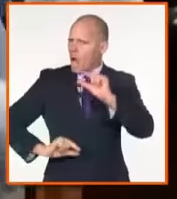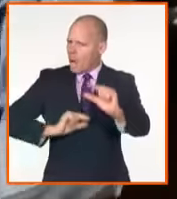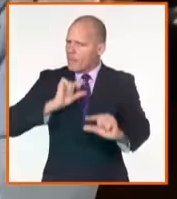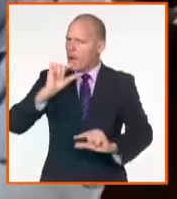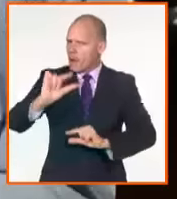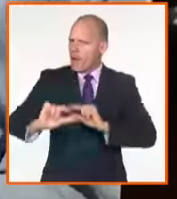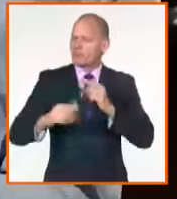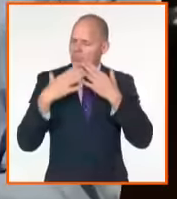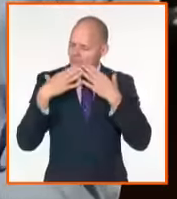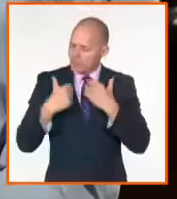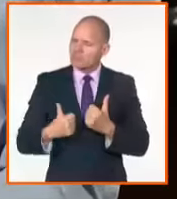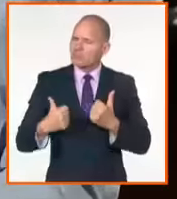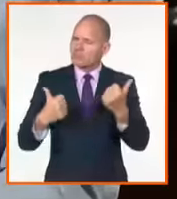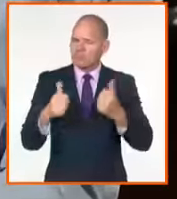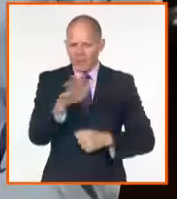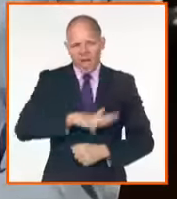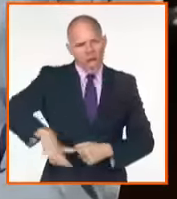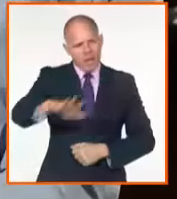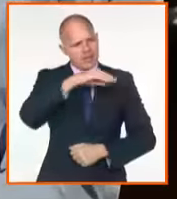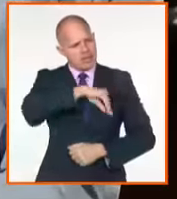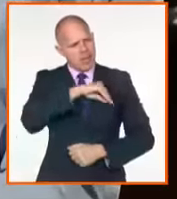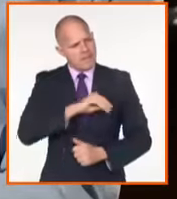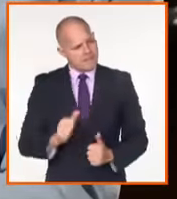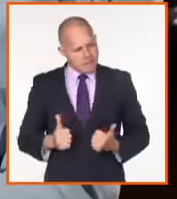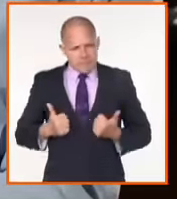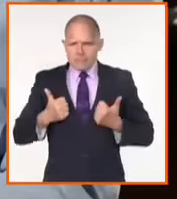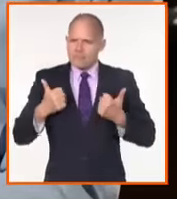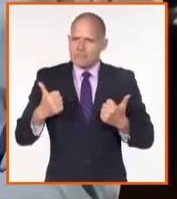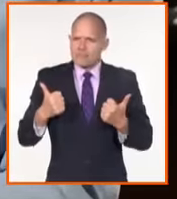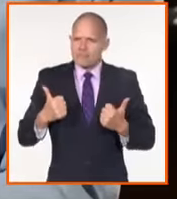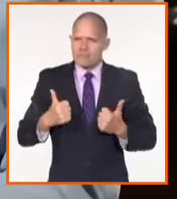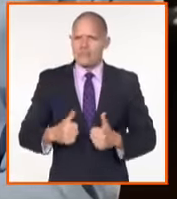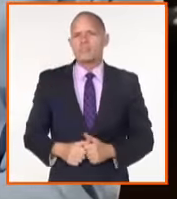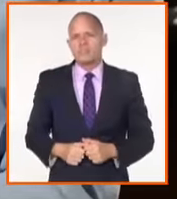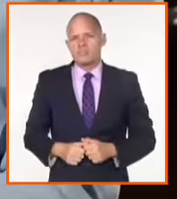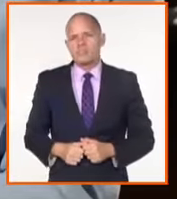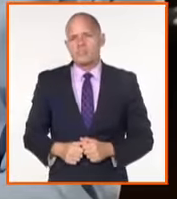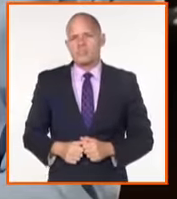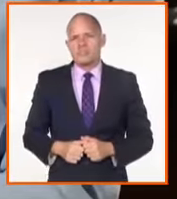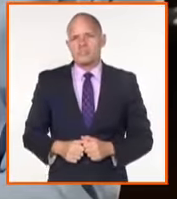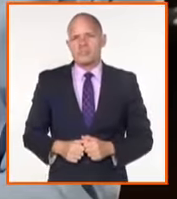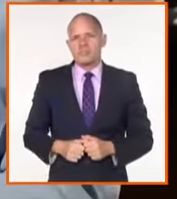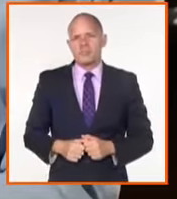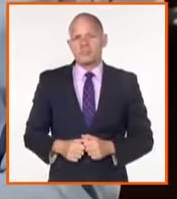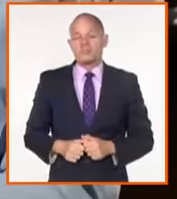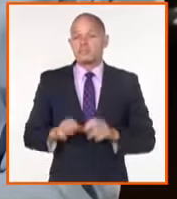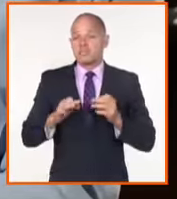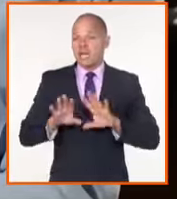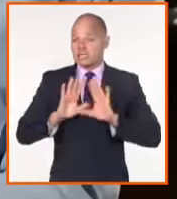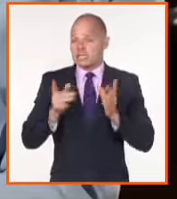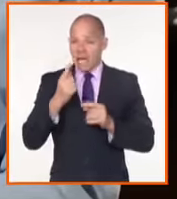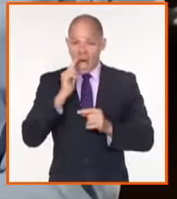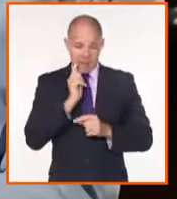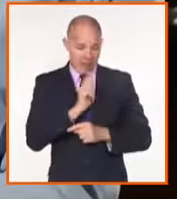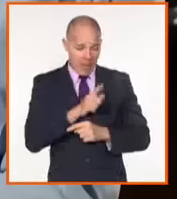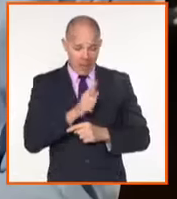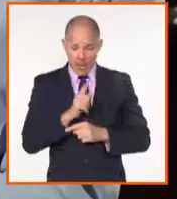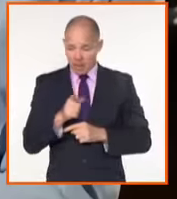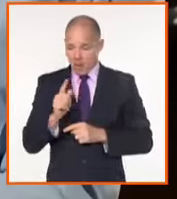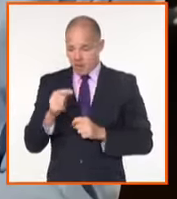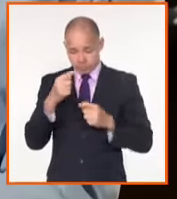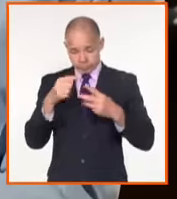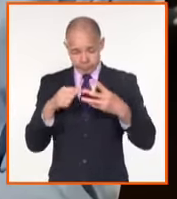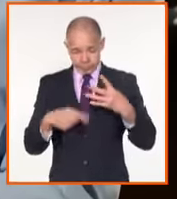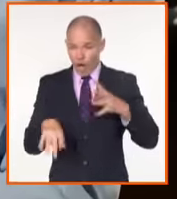garantizar un mejor desempeño de la empresa. Y todos estos temas son parte del debate cotidiano